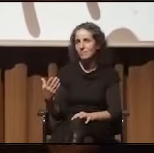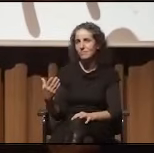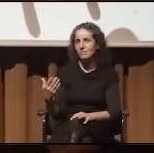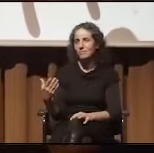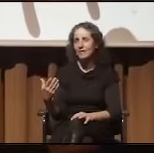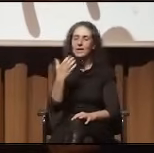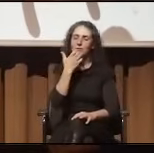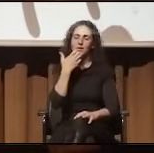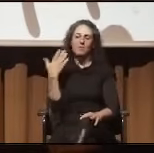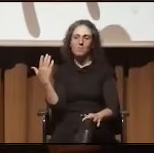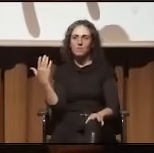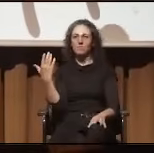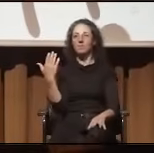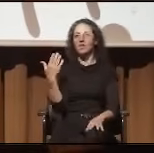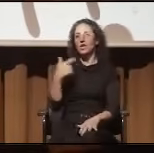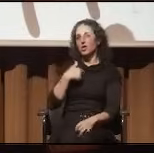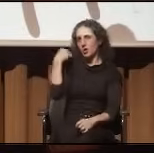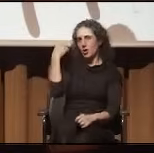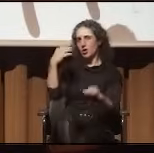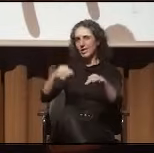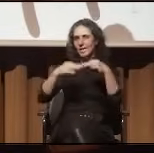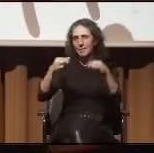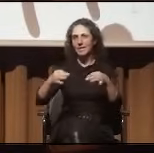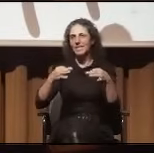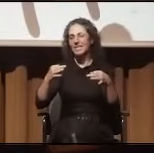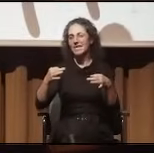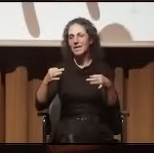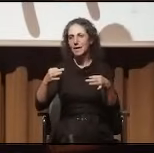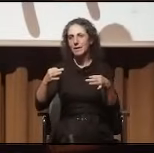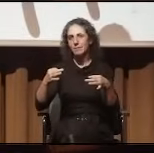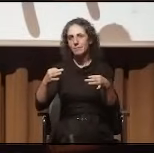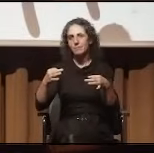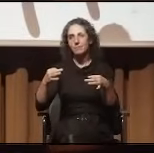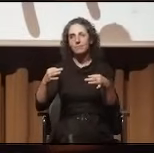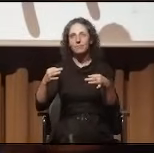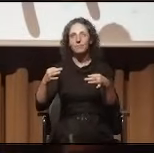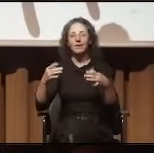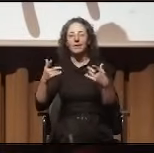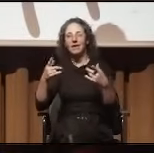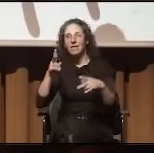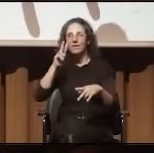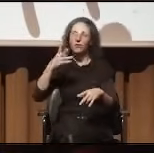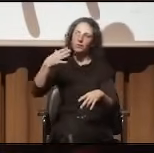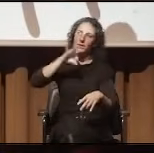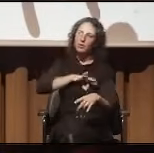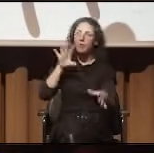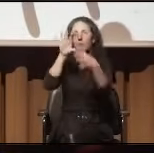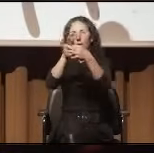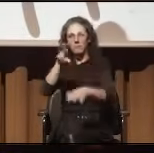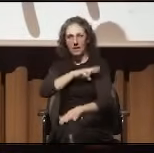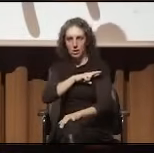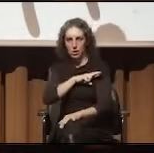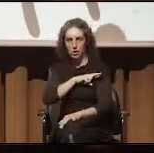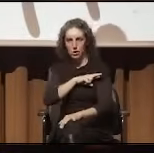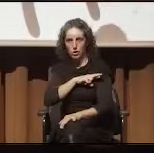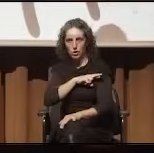yo tengo la idea siempre de espiritual o he tenido desde la religión, ¿no? Desde qué parte, ahora